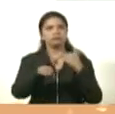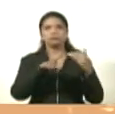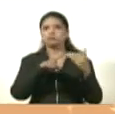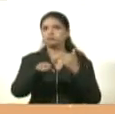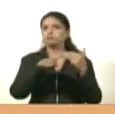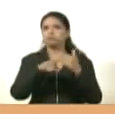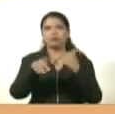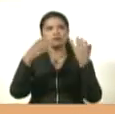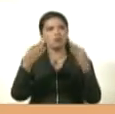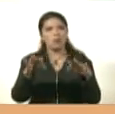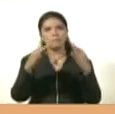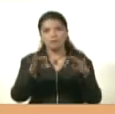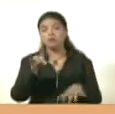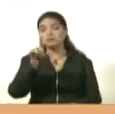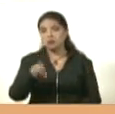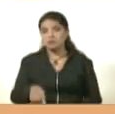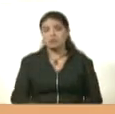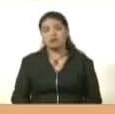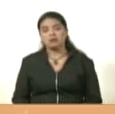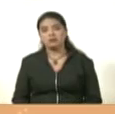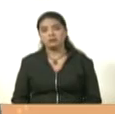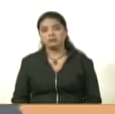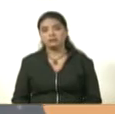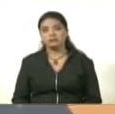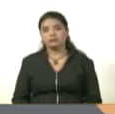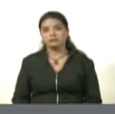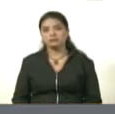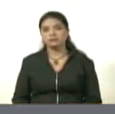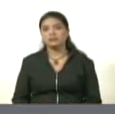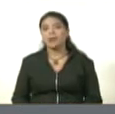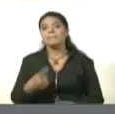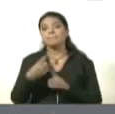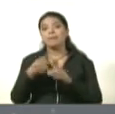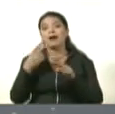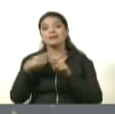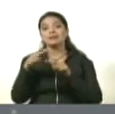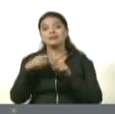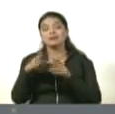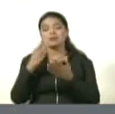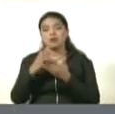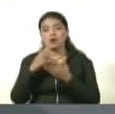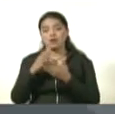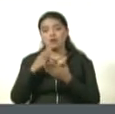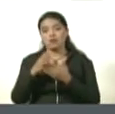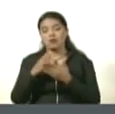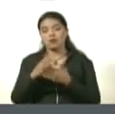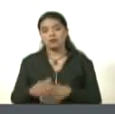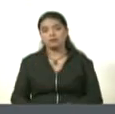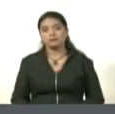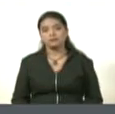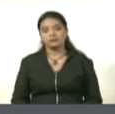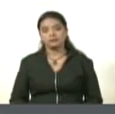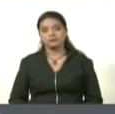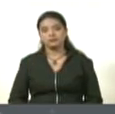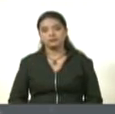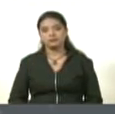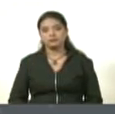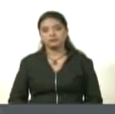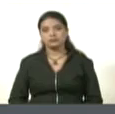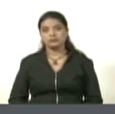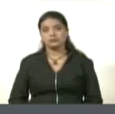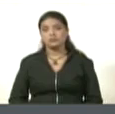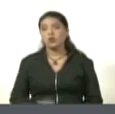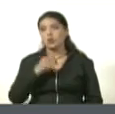de la avenida, también estaba funcionando, y una concentración de niños que estaban en su, según sus padres, cuidados,